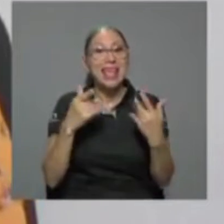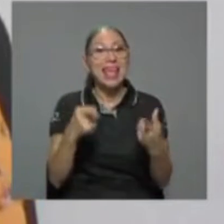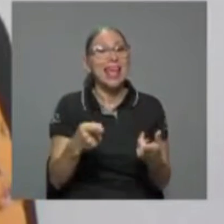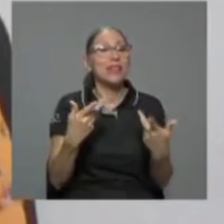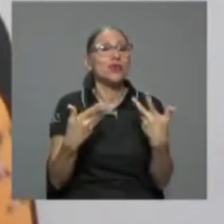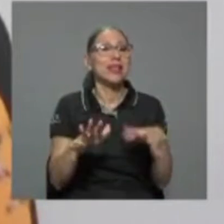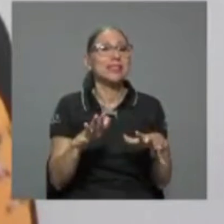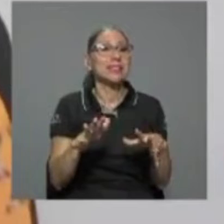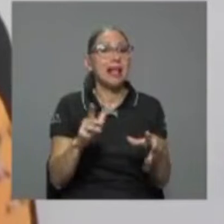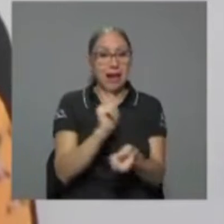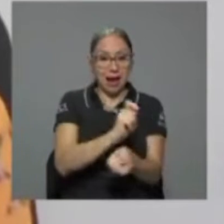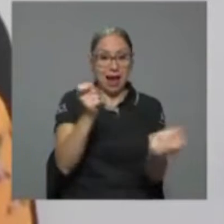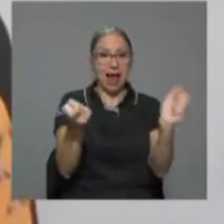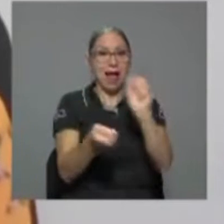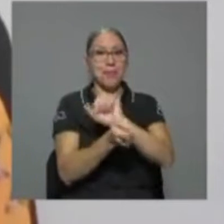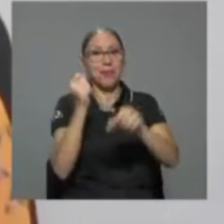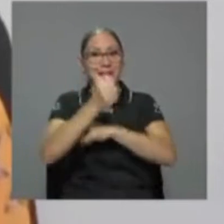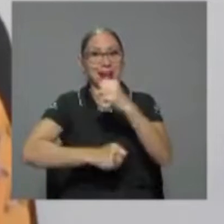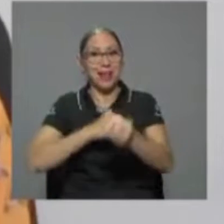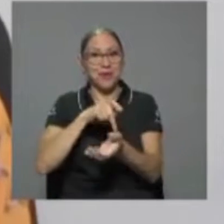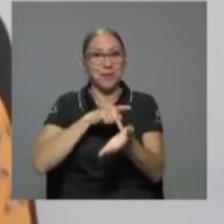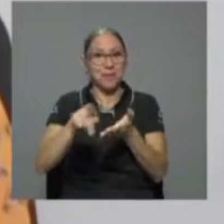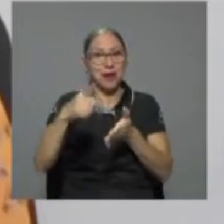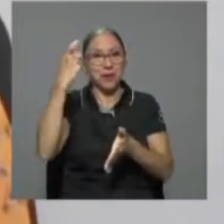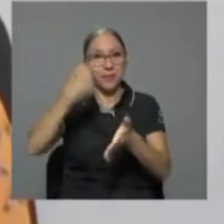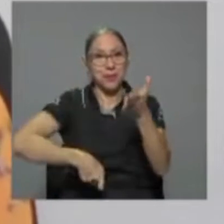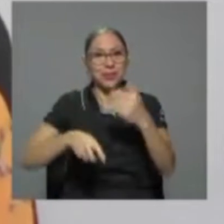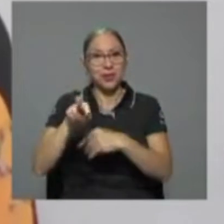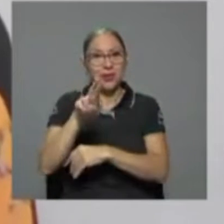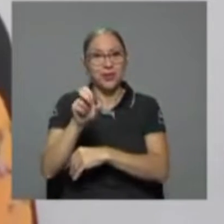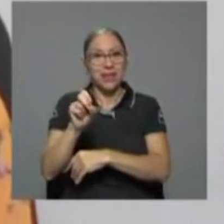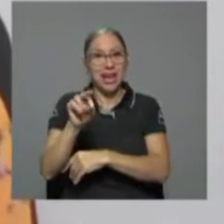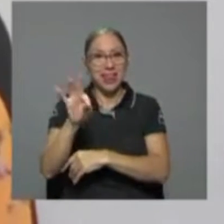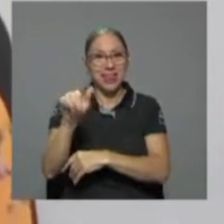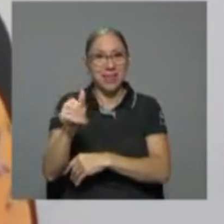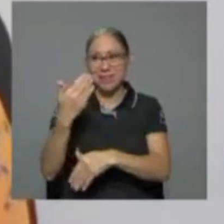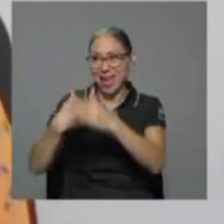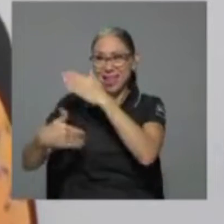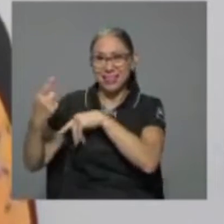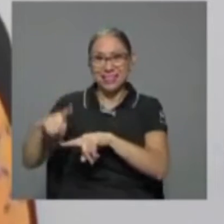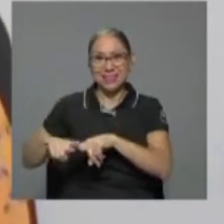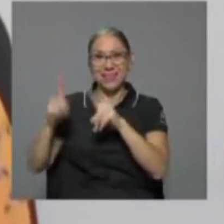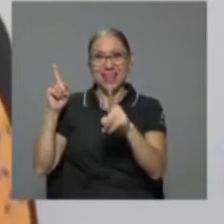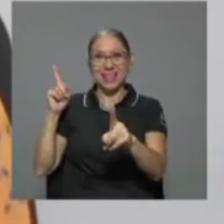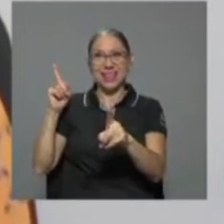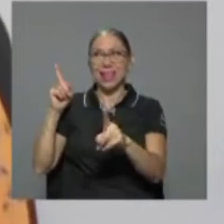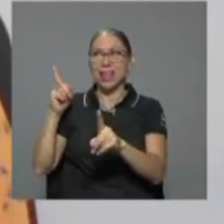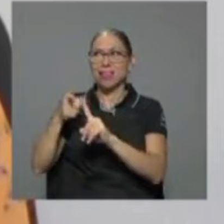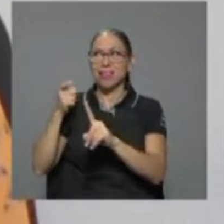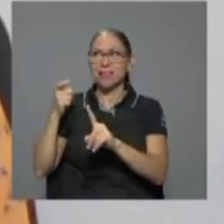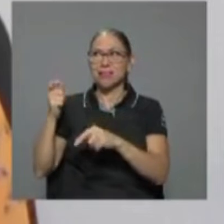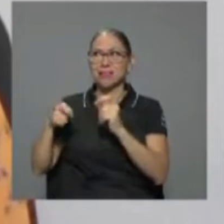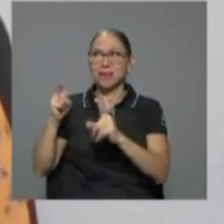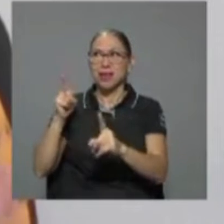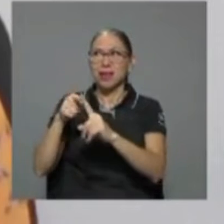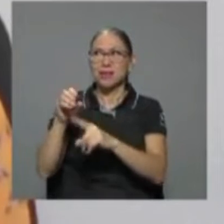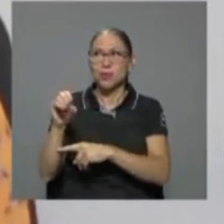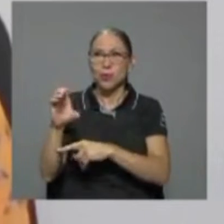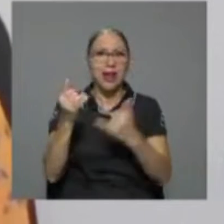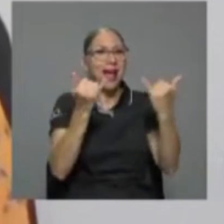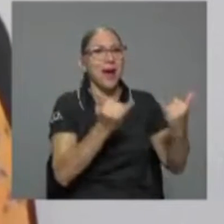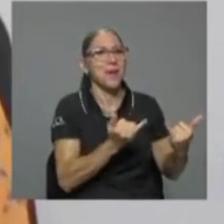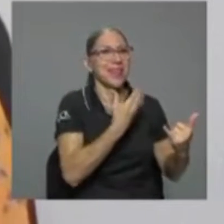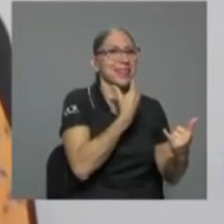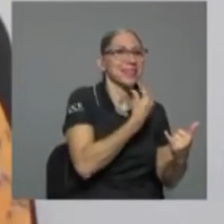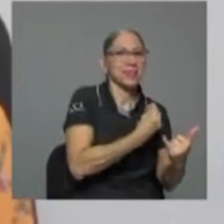calendario en lo que es el pago del impuesto sobre la renta, y esto genera en el 2021